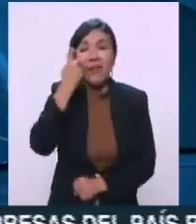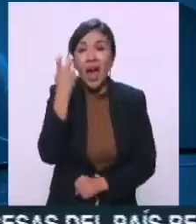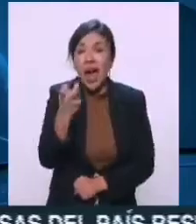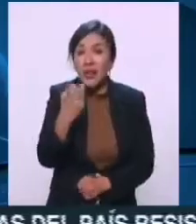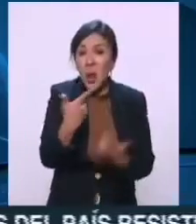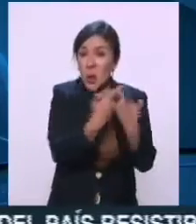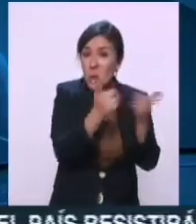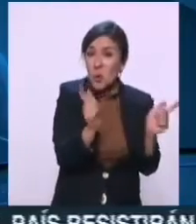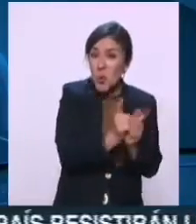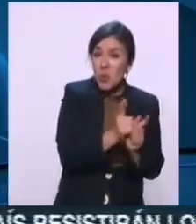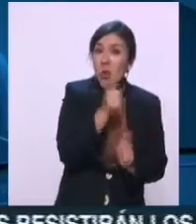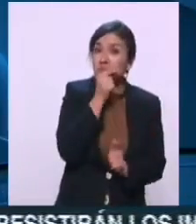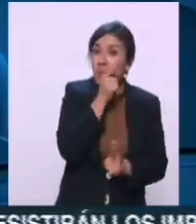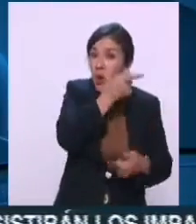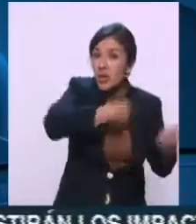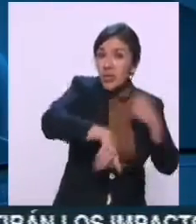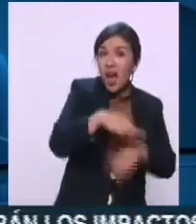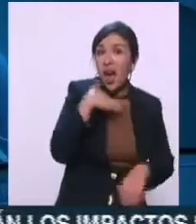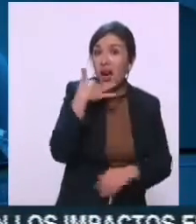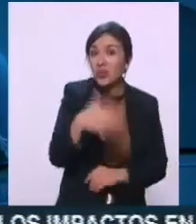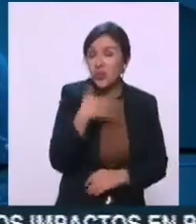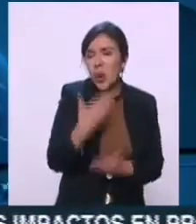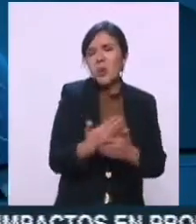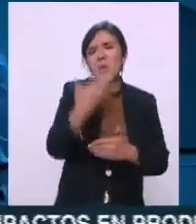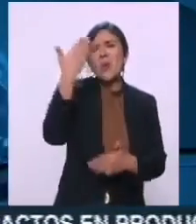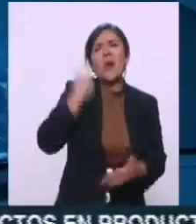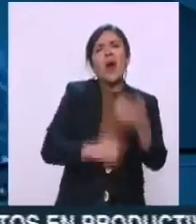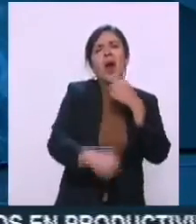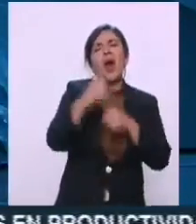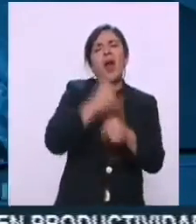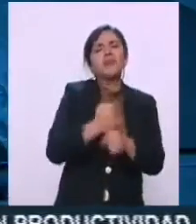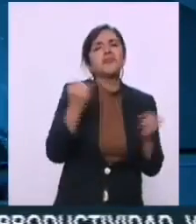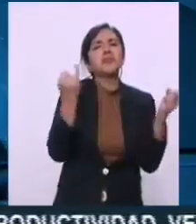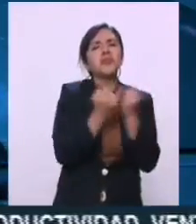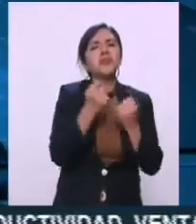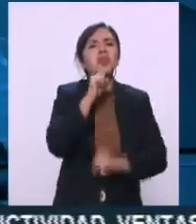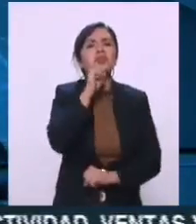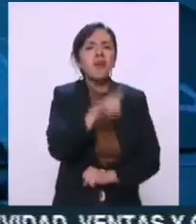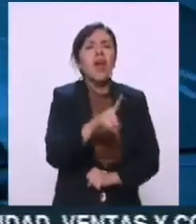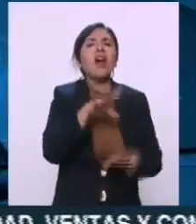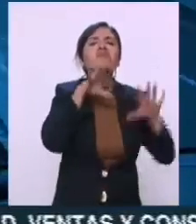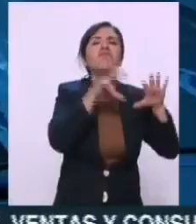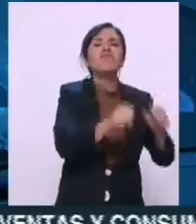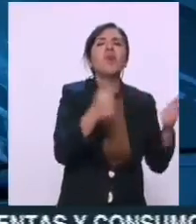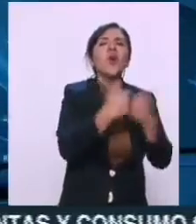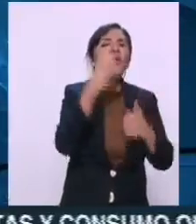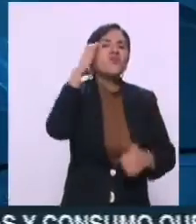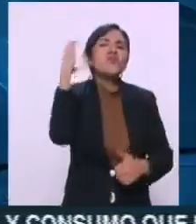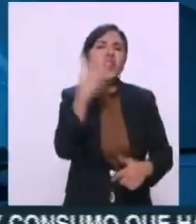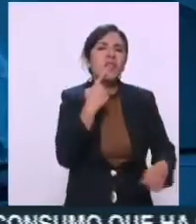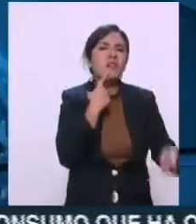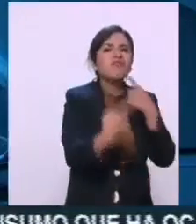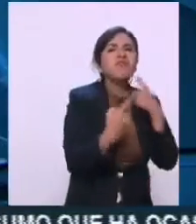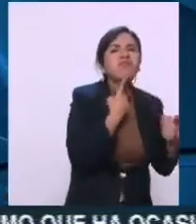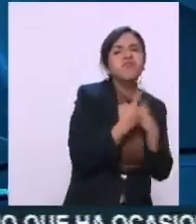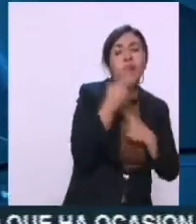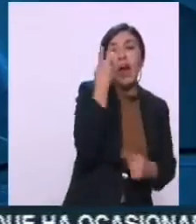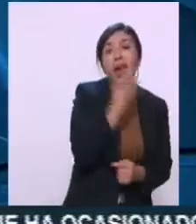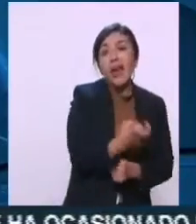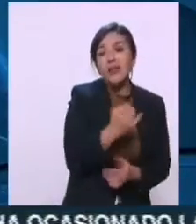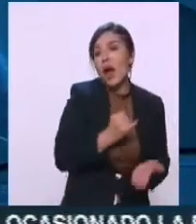estas corporaciones policíacas desde hace algunos años han también sido cooptadas por el crimen organizado, y esto